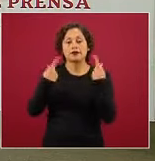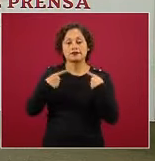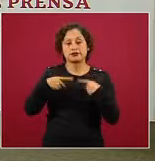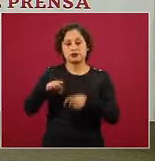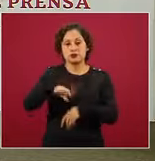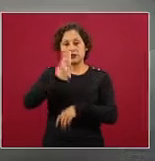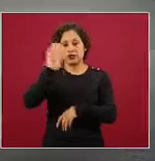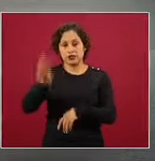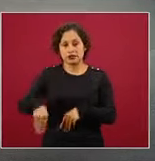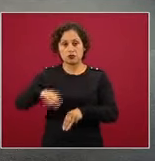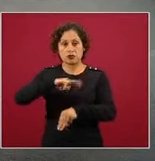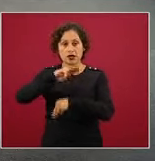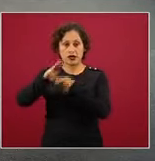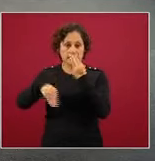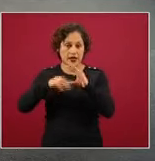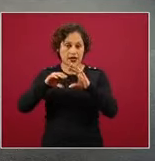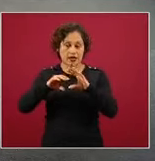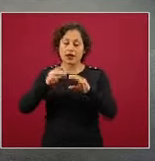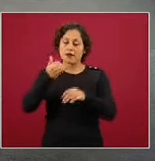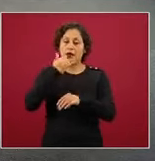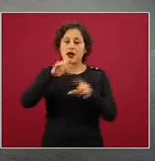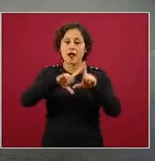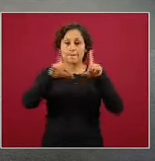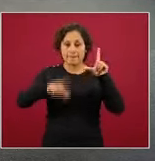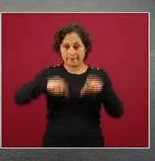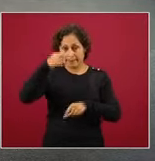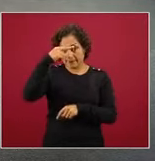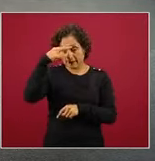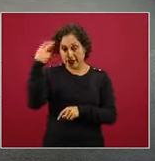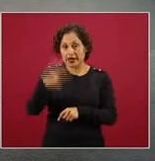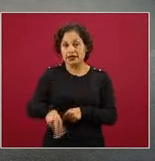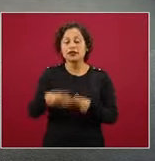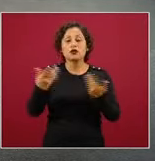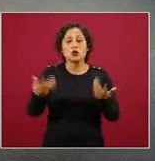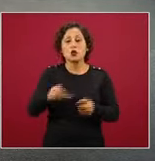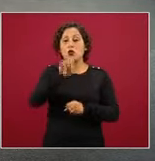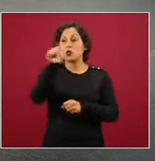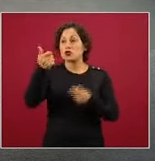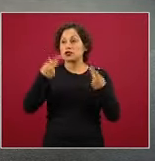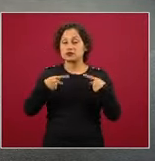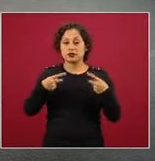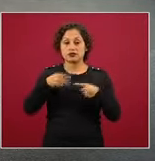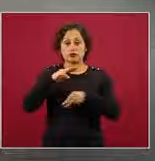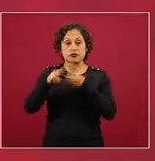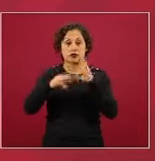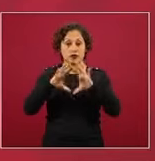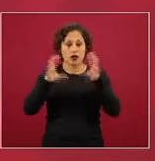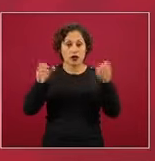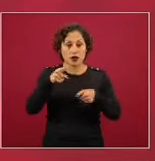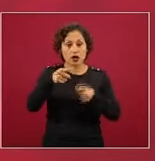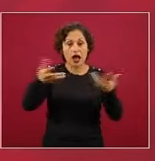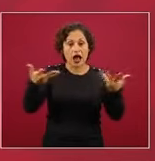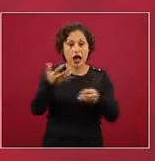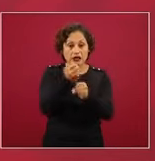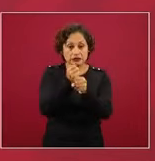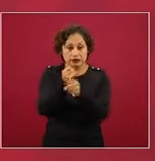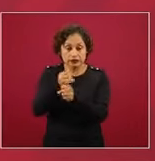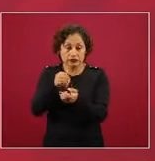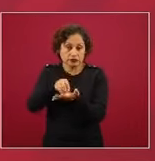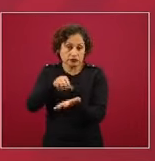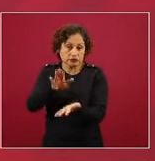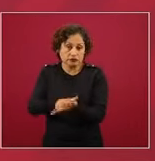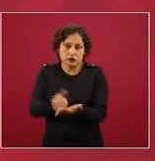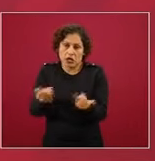todos los países que llevan este tipo de registros, el registro oficial de la mortalidad puede en su